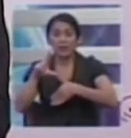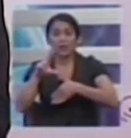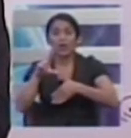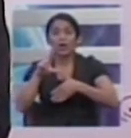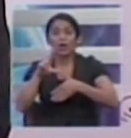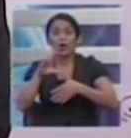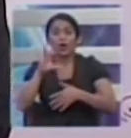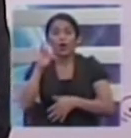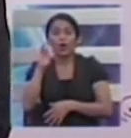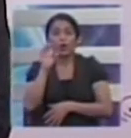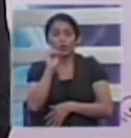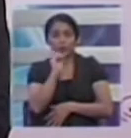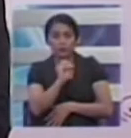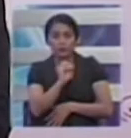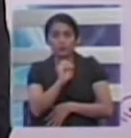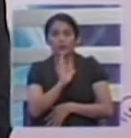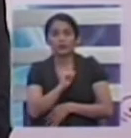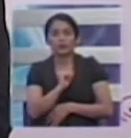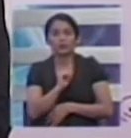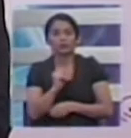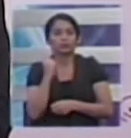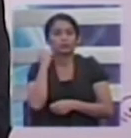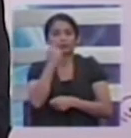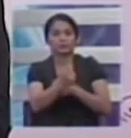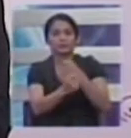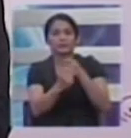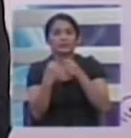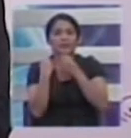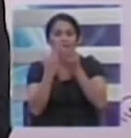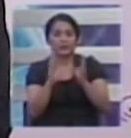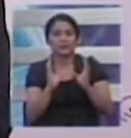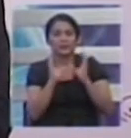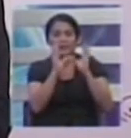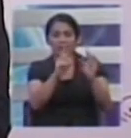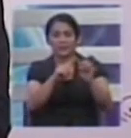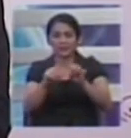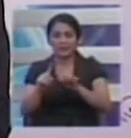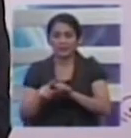ellos son muchos más, ¿verdad? Pero en el mundo son 3.500 hoteles que